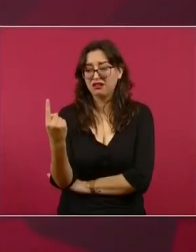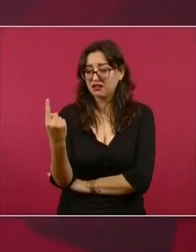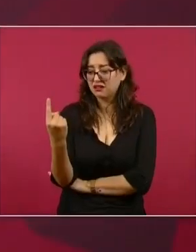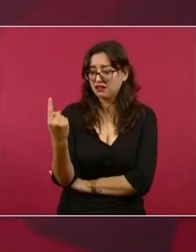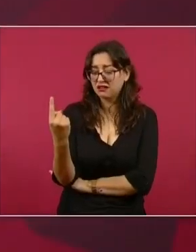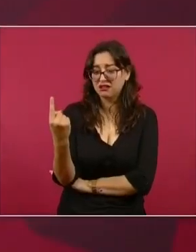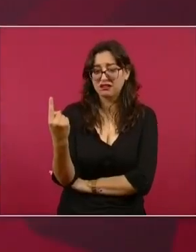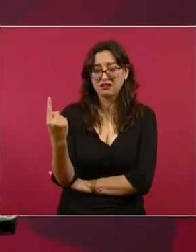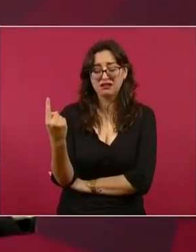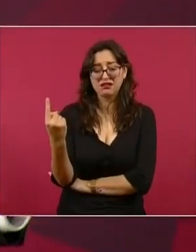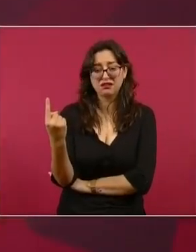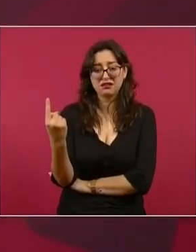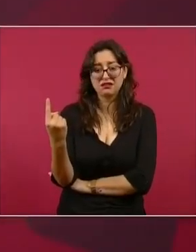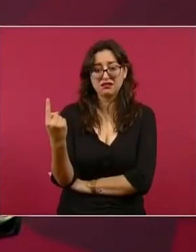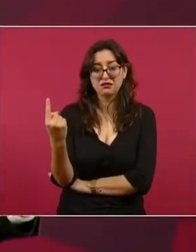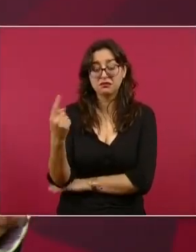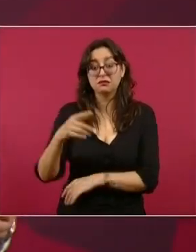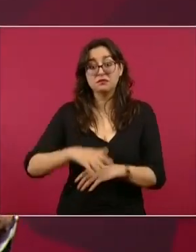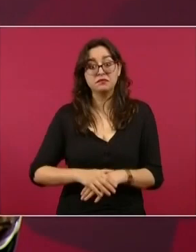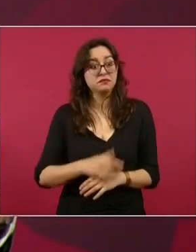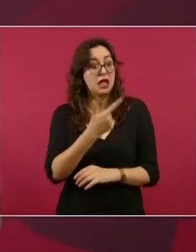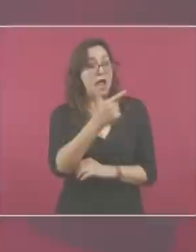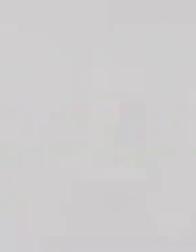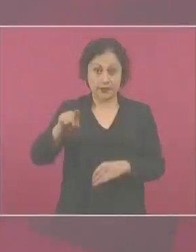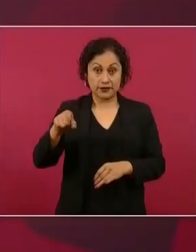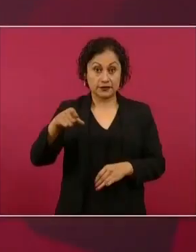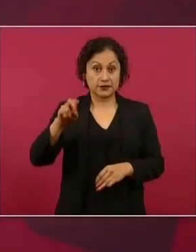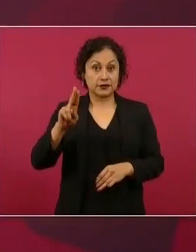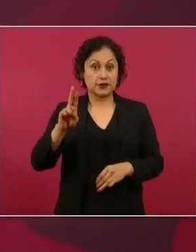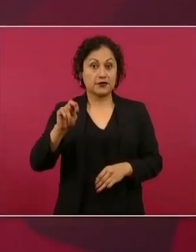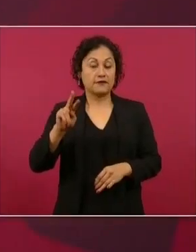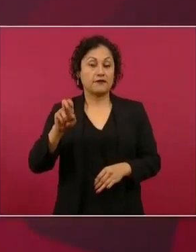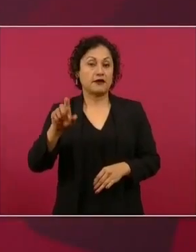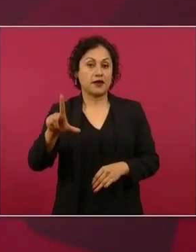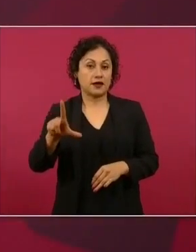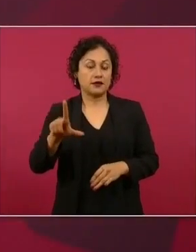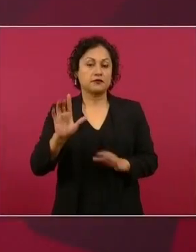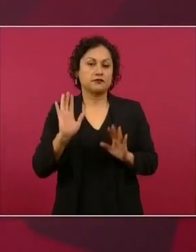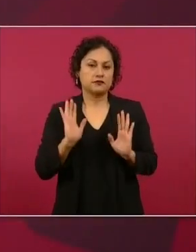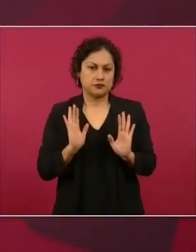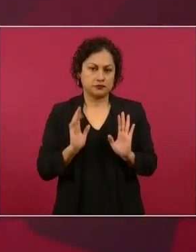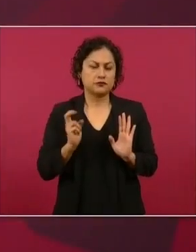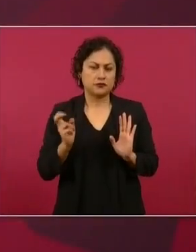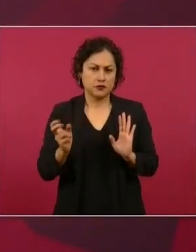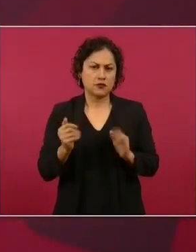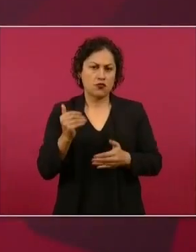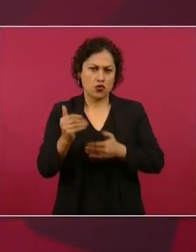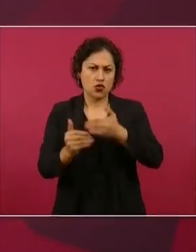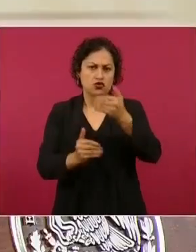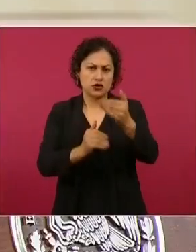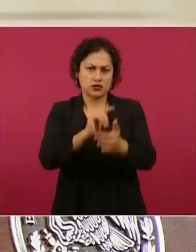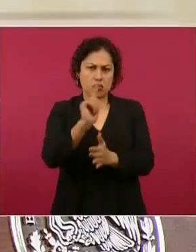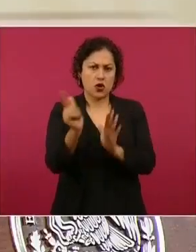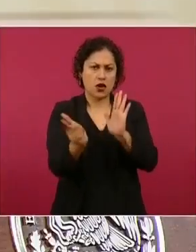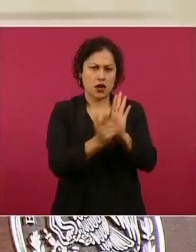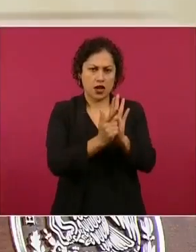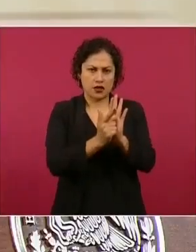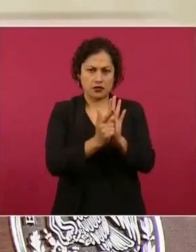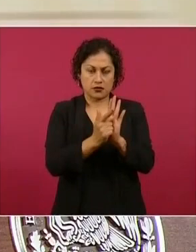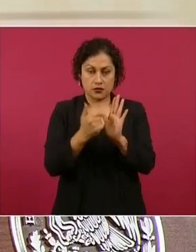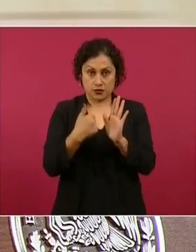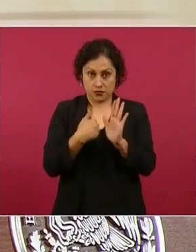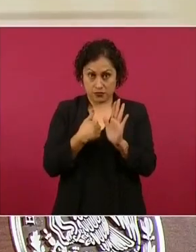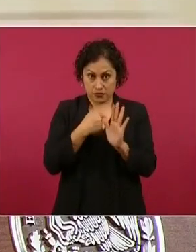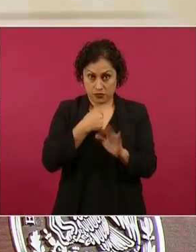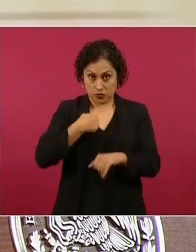al nivel de lo de García Luna. Es un proceso legal, eso no nos corresponde a